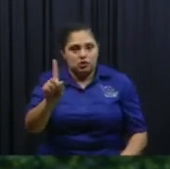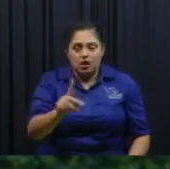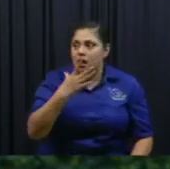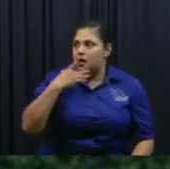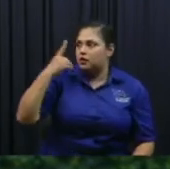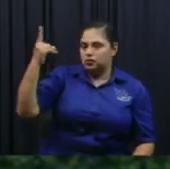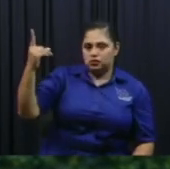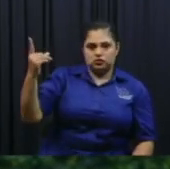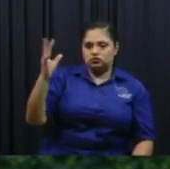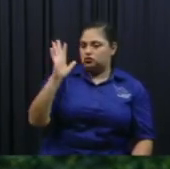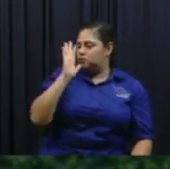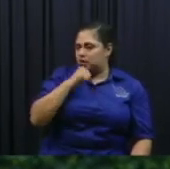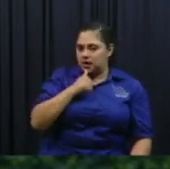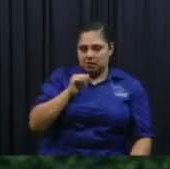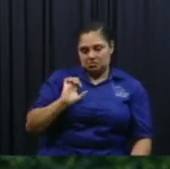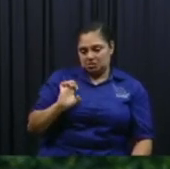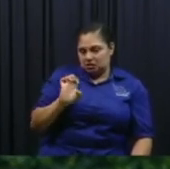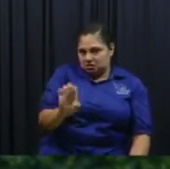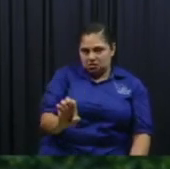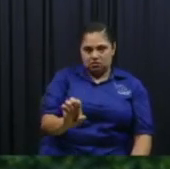Dios no le pueden hacer chanchullo